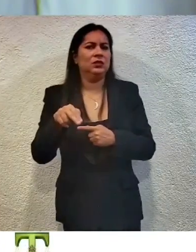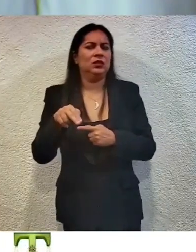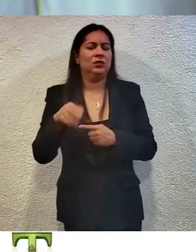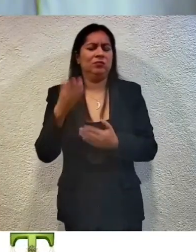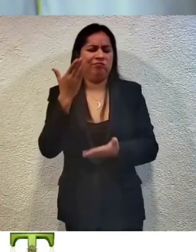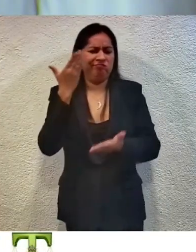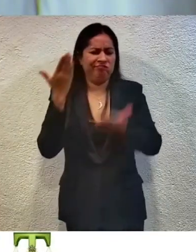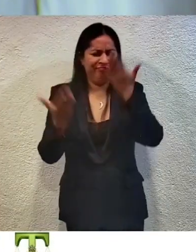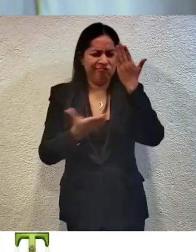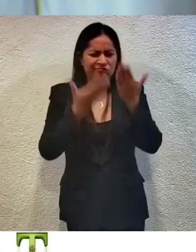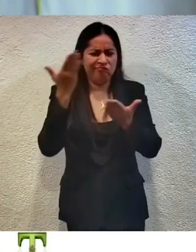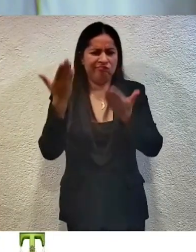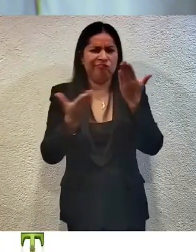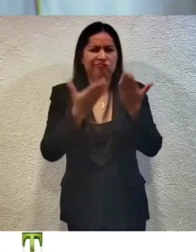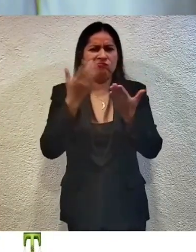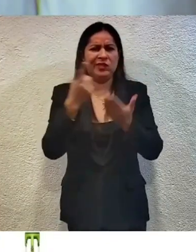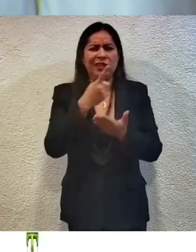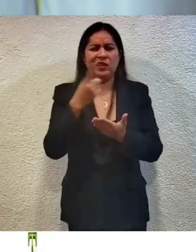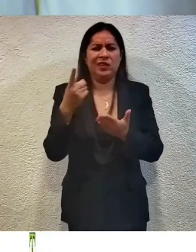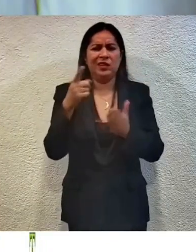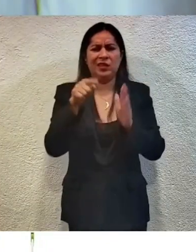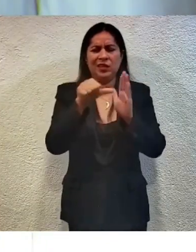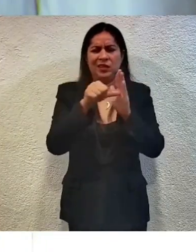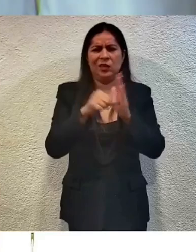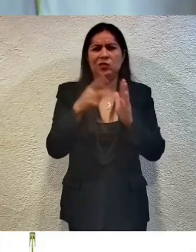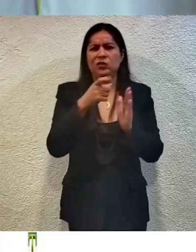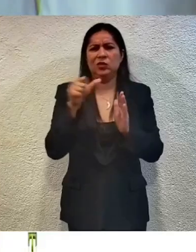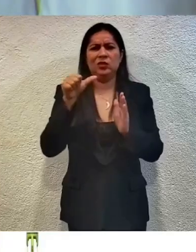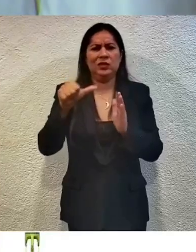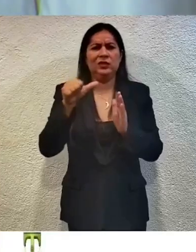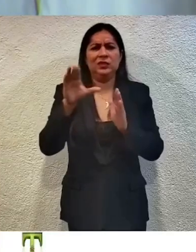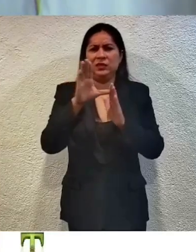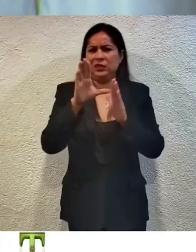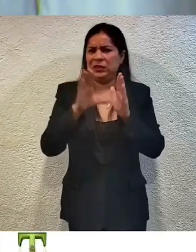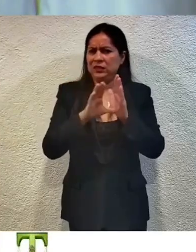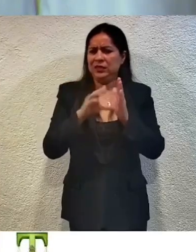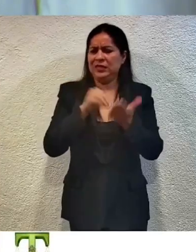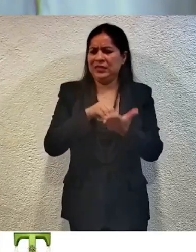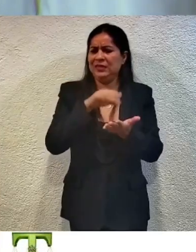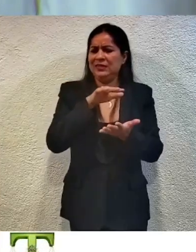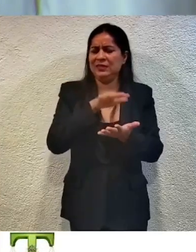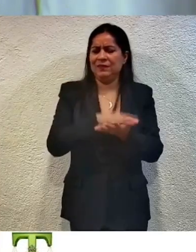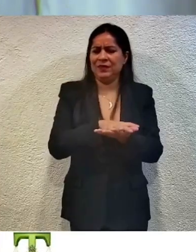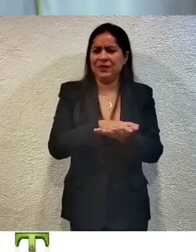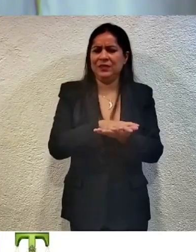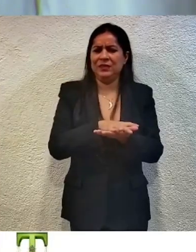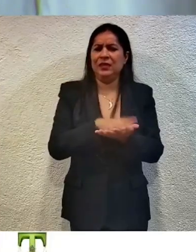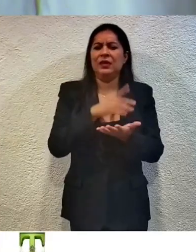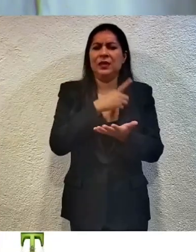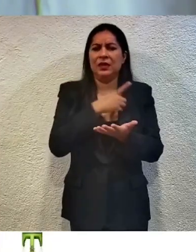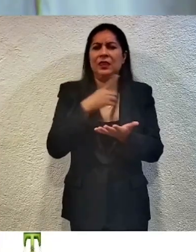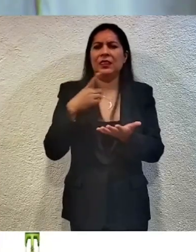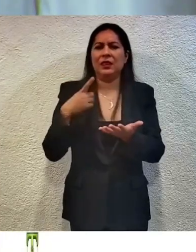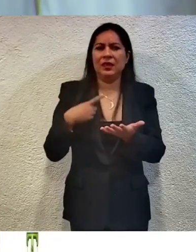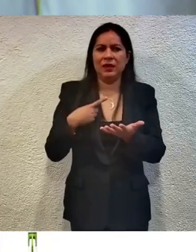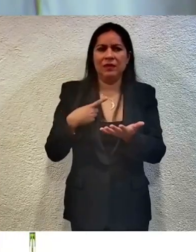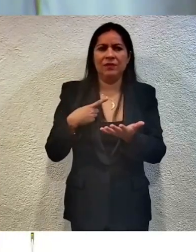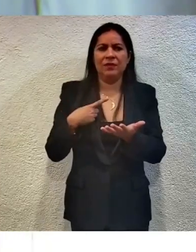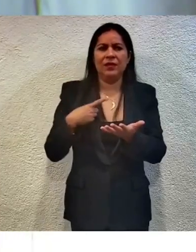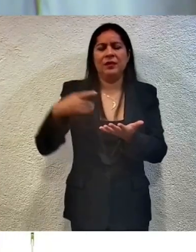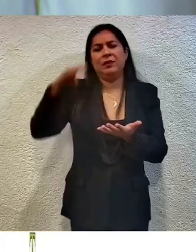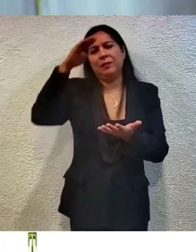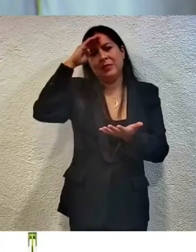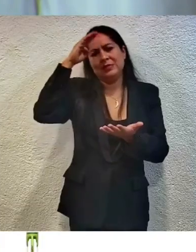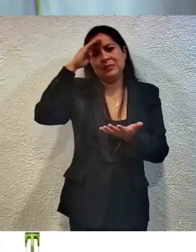estudio al artículo 116 constitucional y establece qué debe